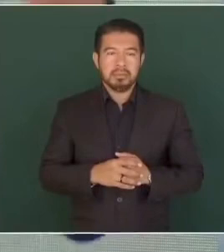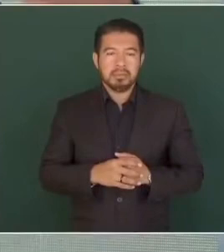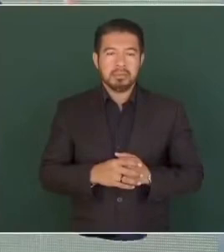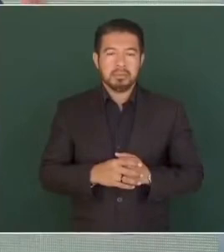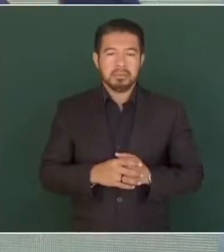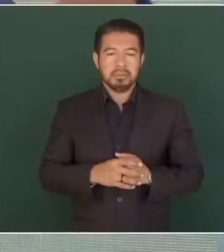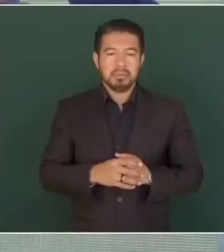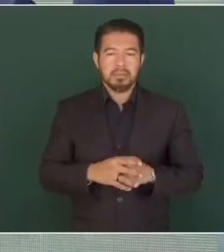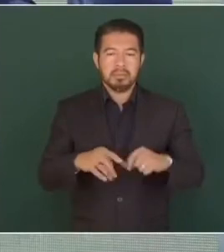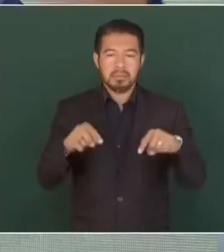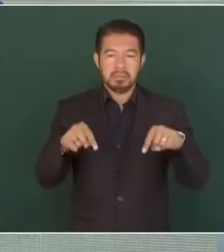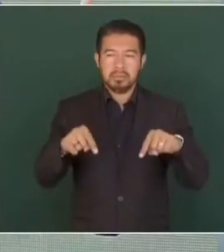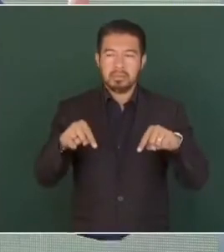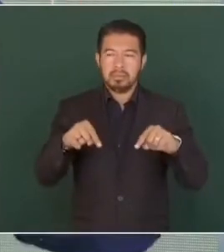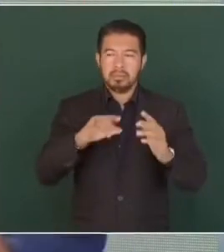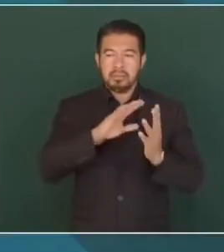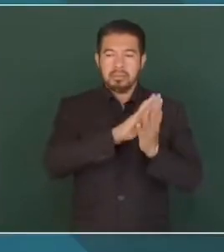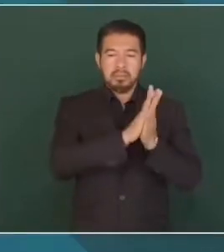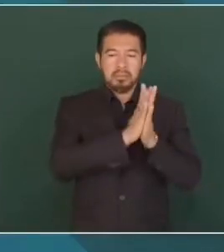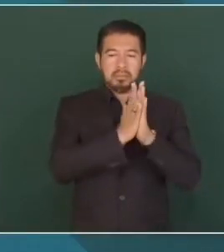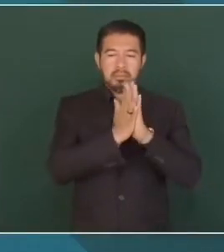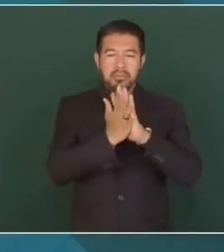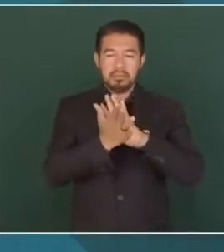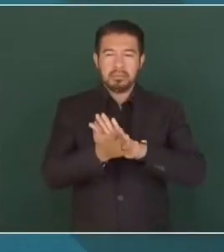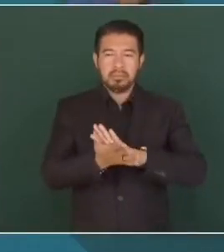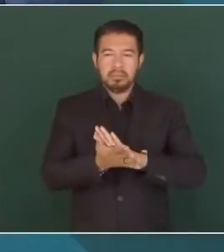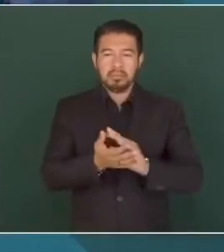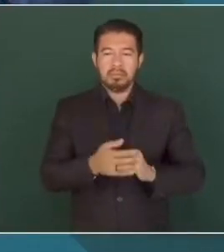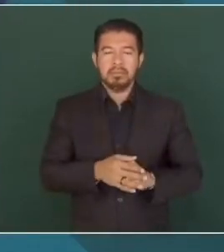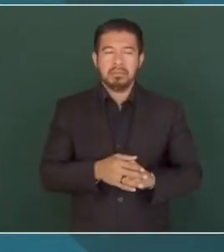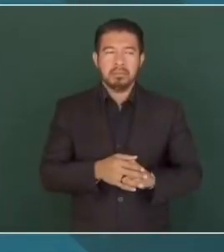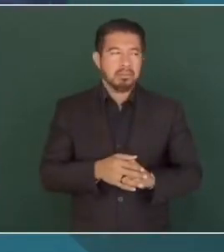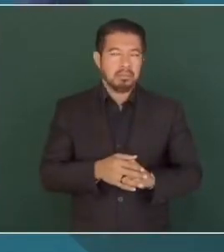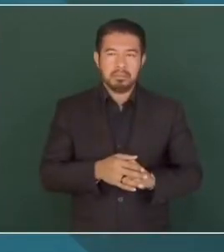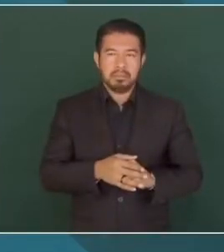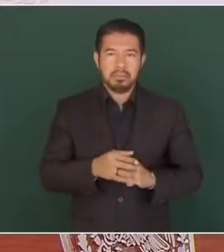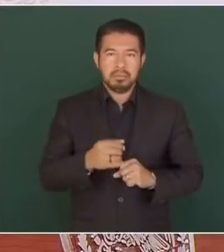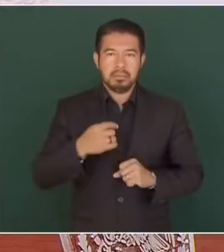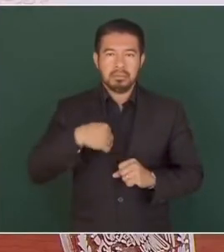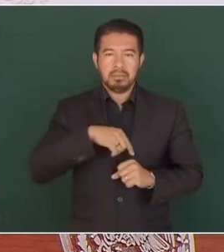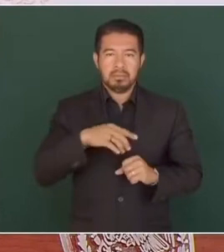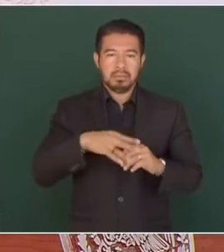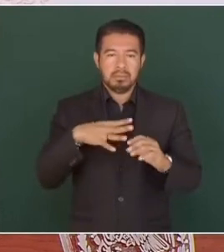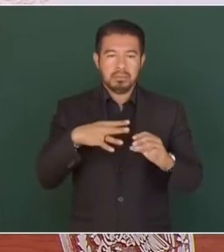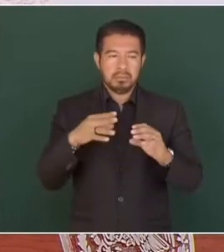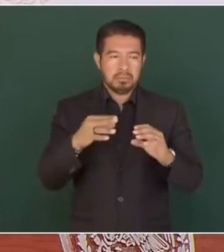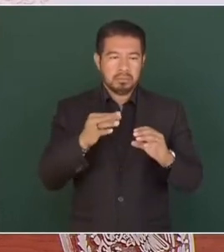se está llevando a cabo una transformación y hay un grupo reaccionario